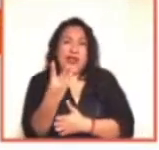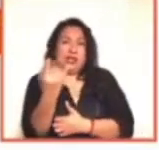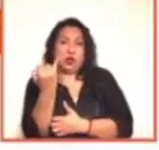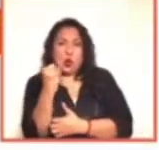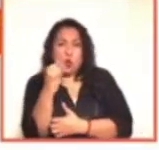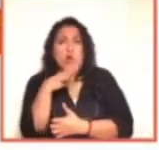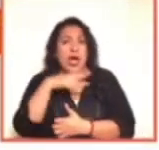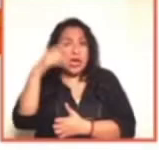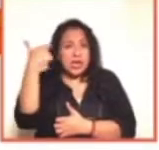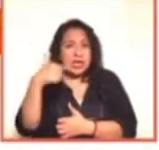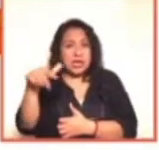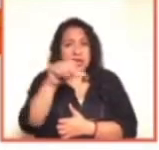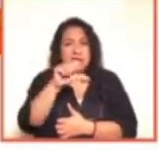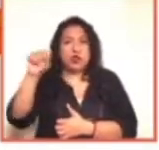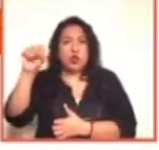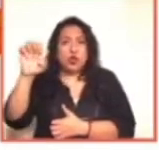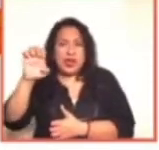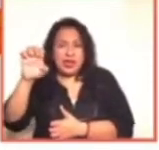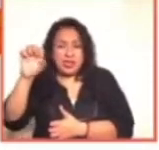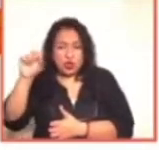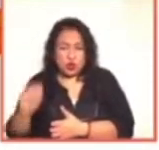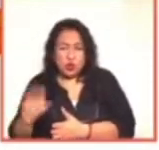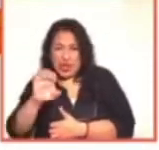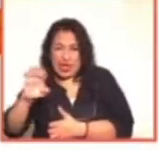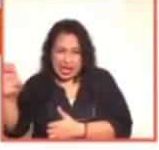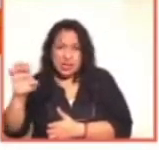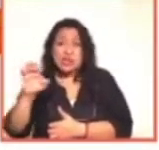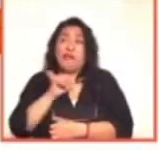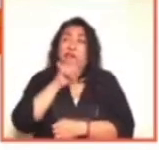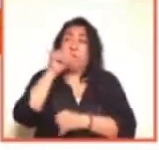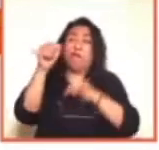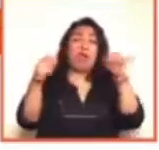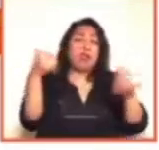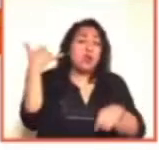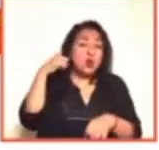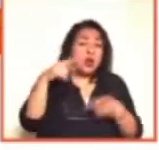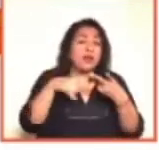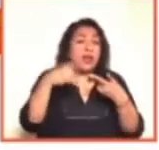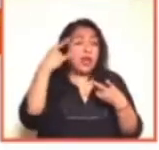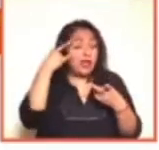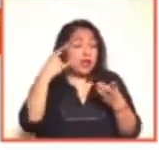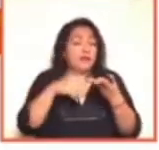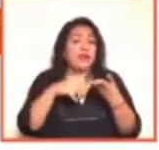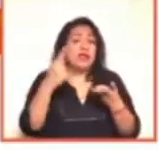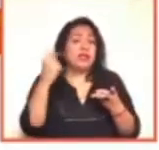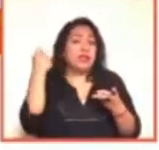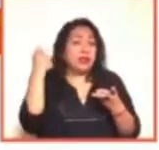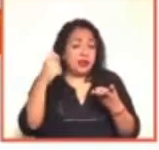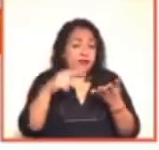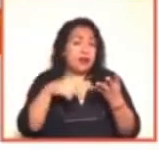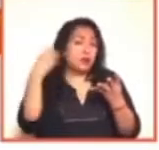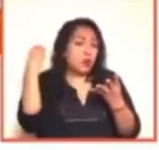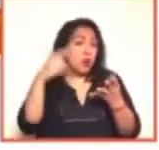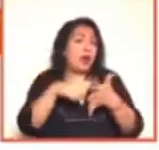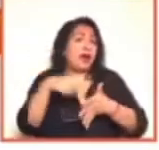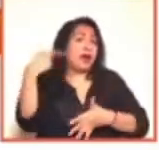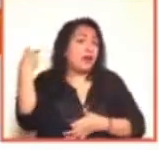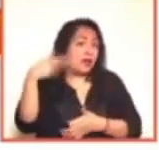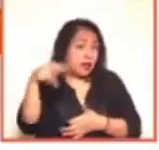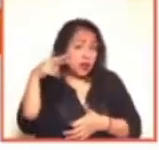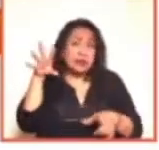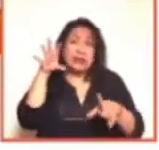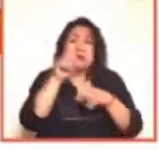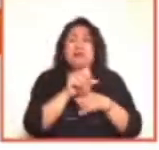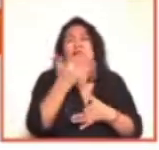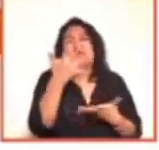gira por el sureste mexicano y visitará lugares recónditos de Yucatán, Campeche, Tabasco, Oaxaca y Veracruz. Su misión es realizar entre